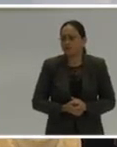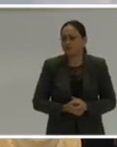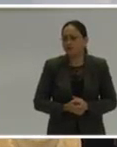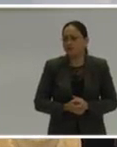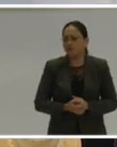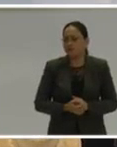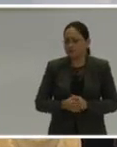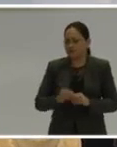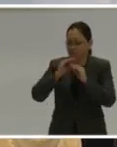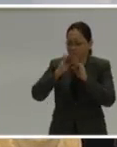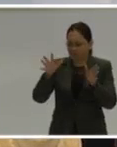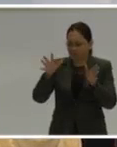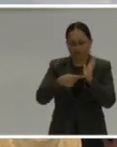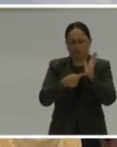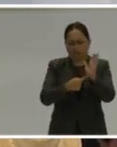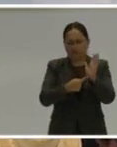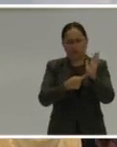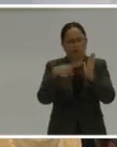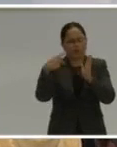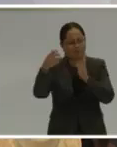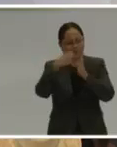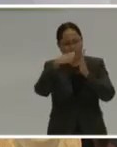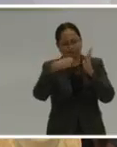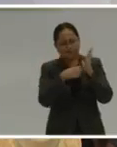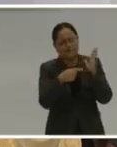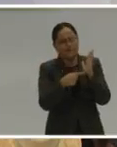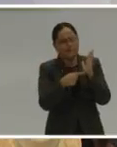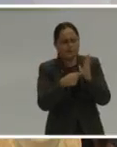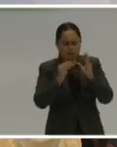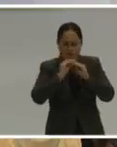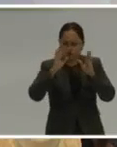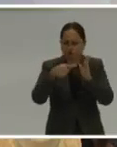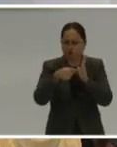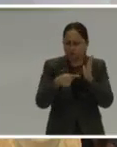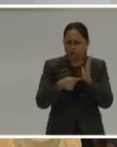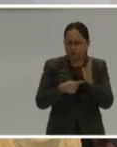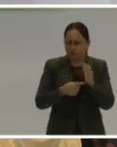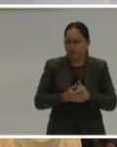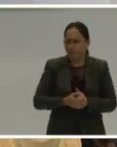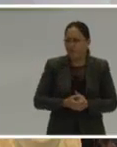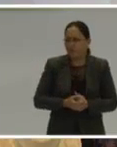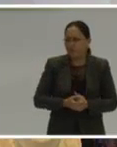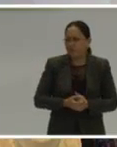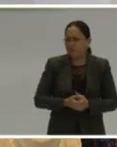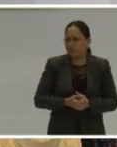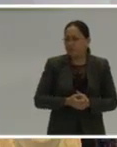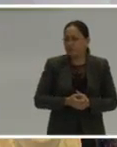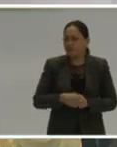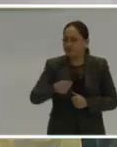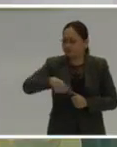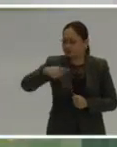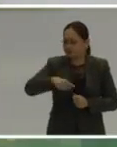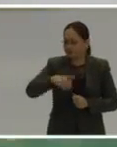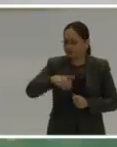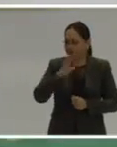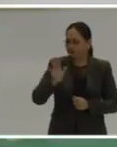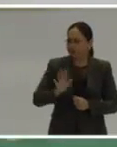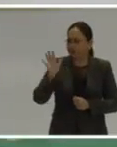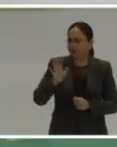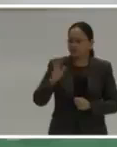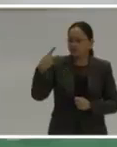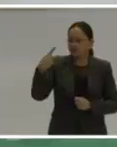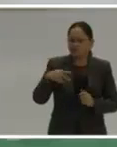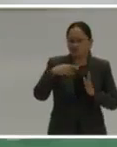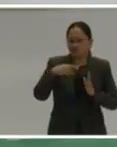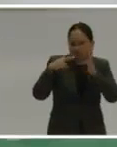Son muy claros sus estatutos autonómicos indígenas, prácticamente está basado en